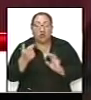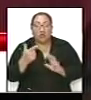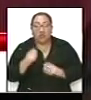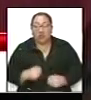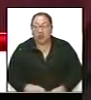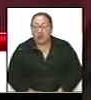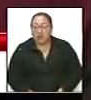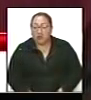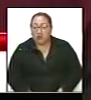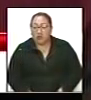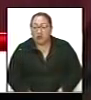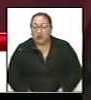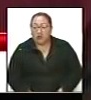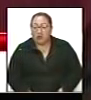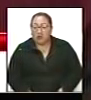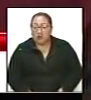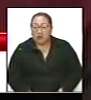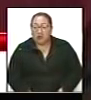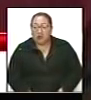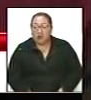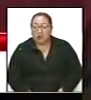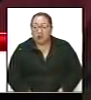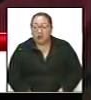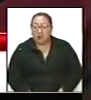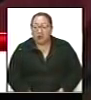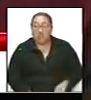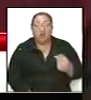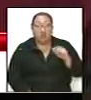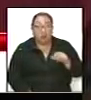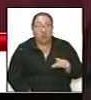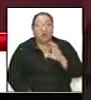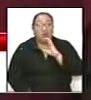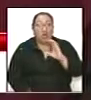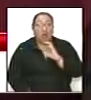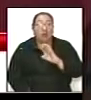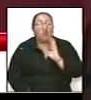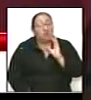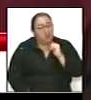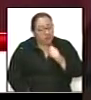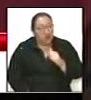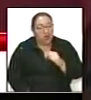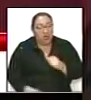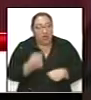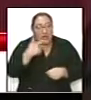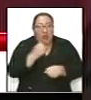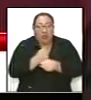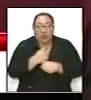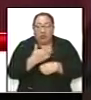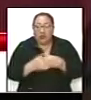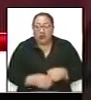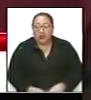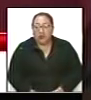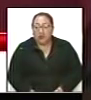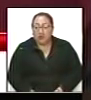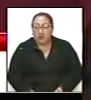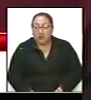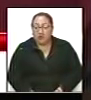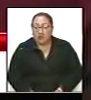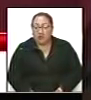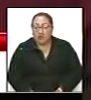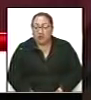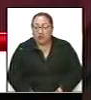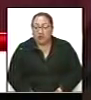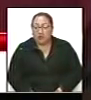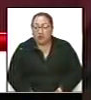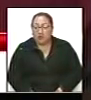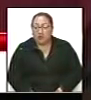23.470. Sobre eso deberíamos discutir. Sobre el combustible por funcionamiento incrementado por razón de petróleo,